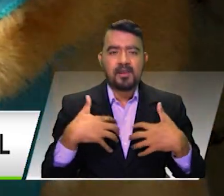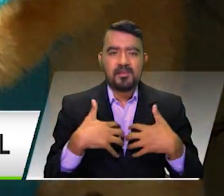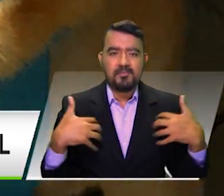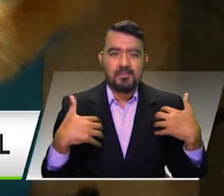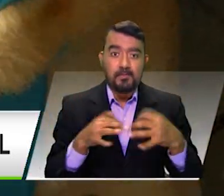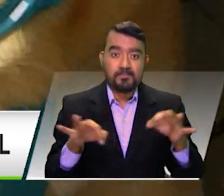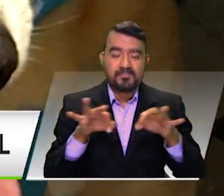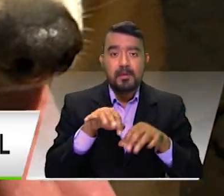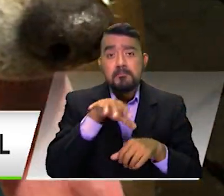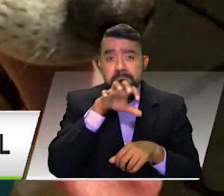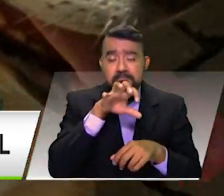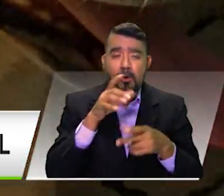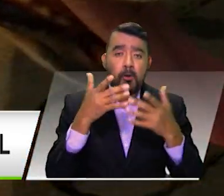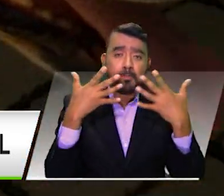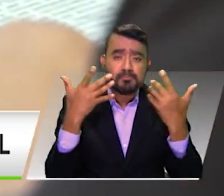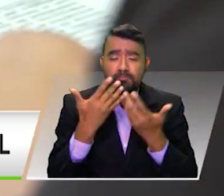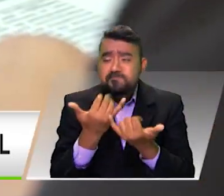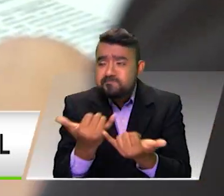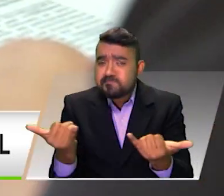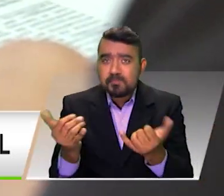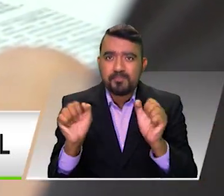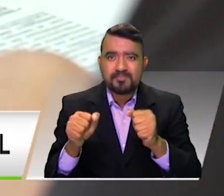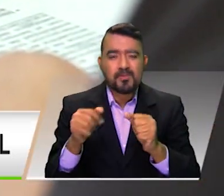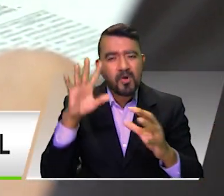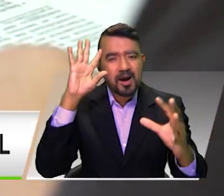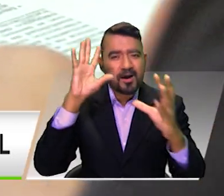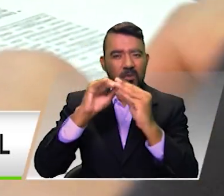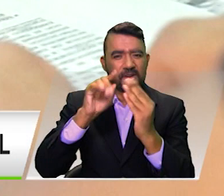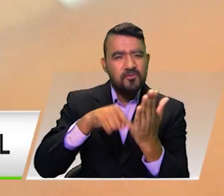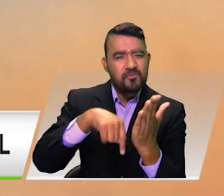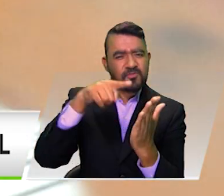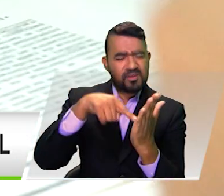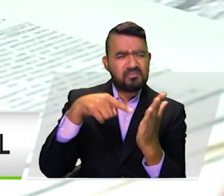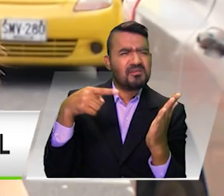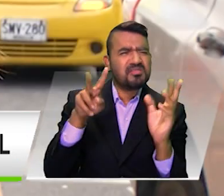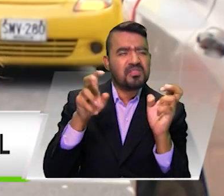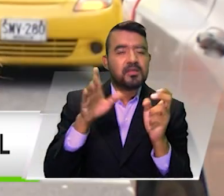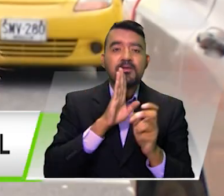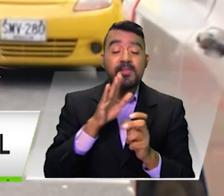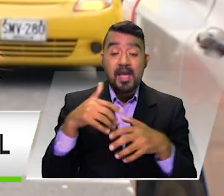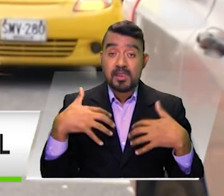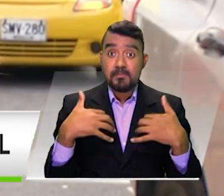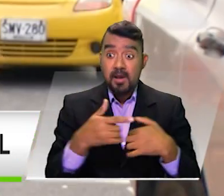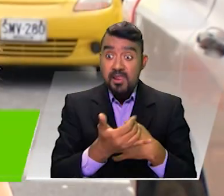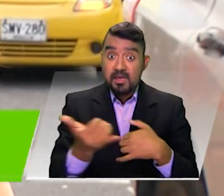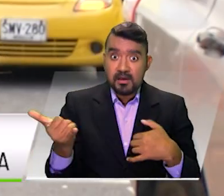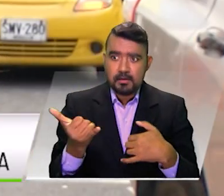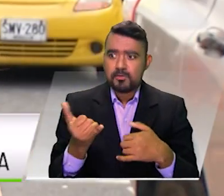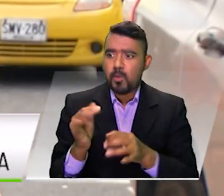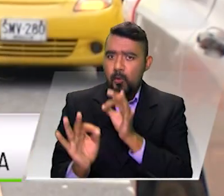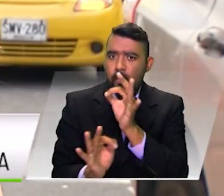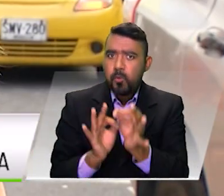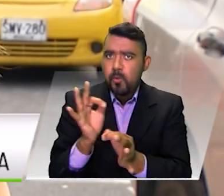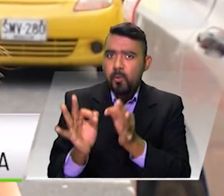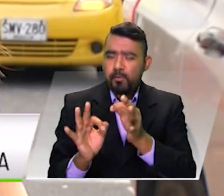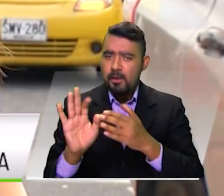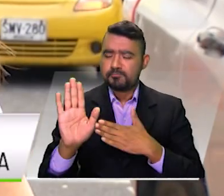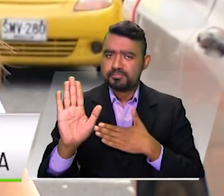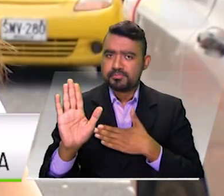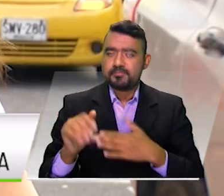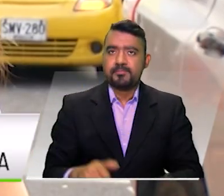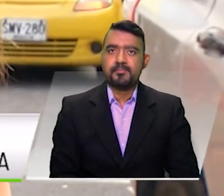compañía. El acto central será la firma del Pacto por el Bienestar Animal en Antioquia. Entonces, esta firma materializa lo que ya se viene haciendo desde